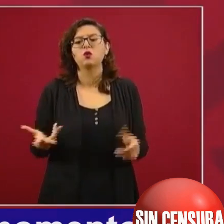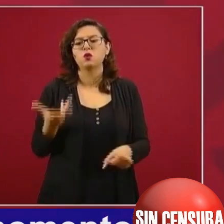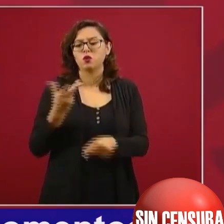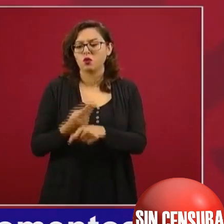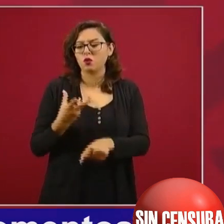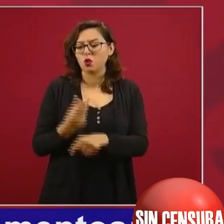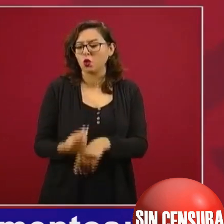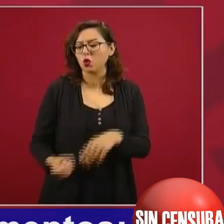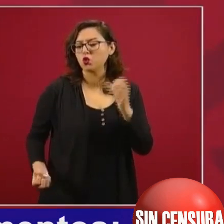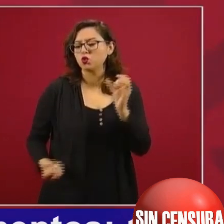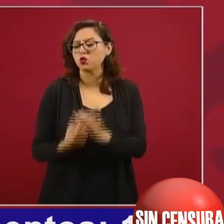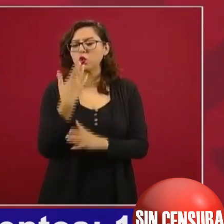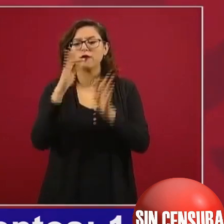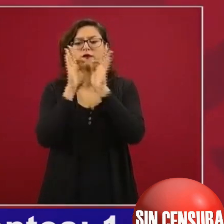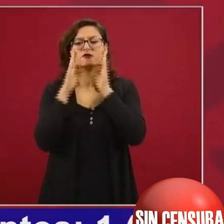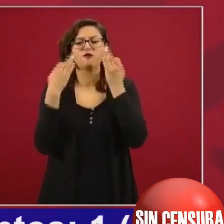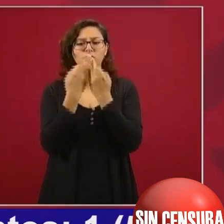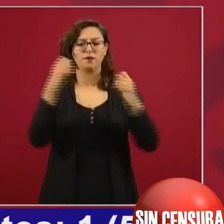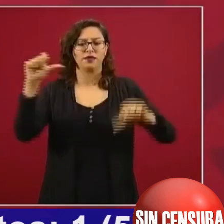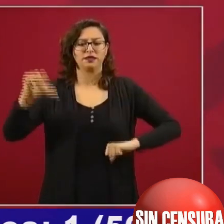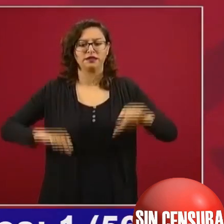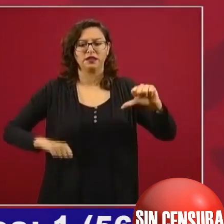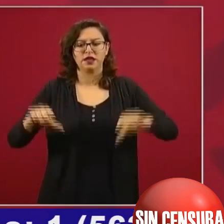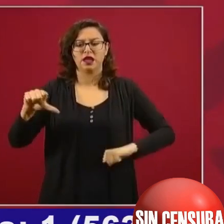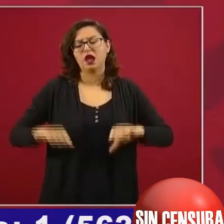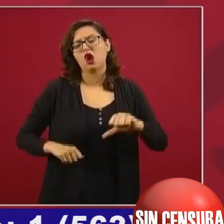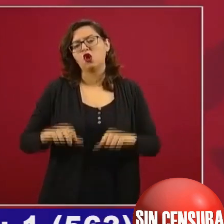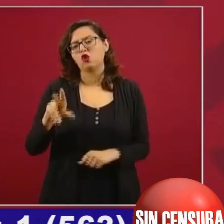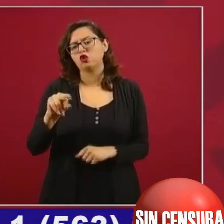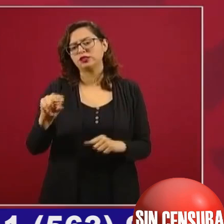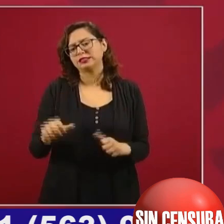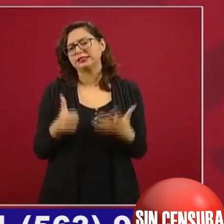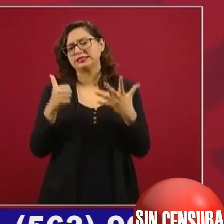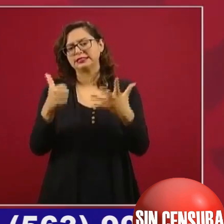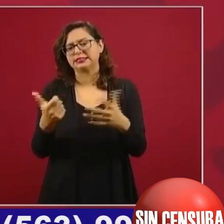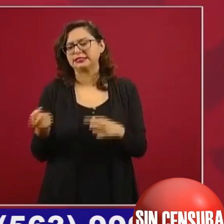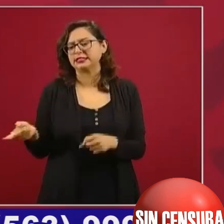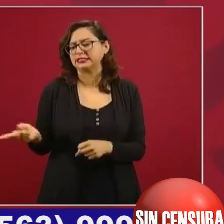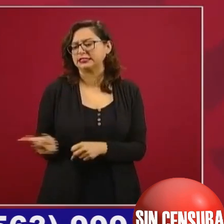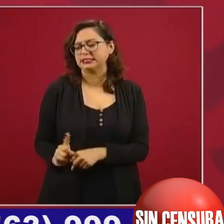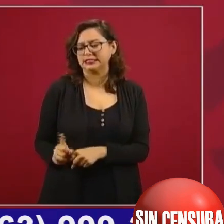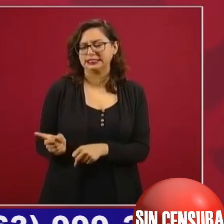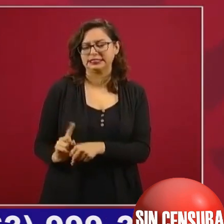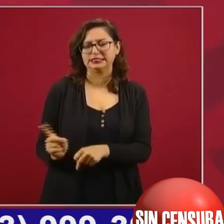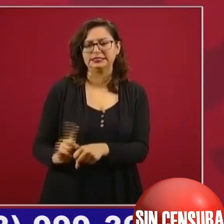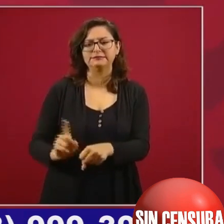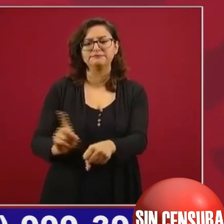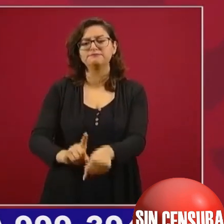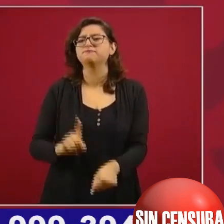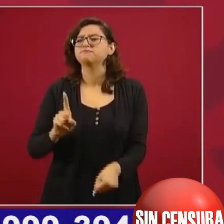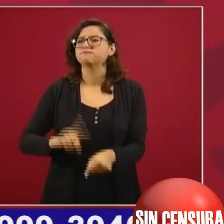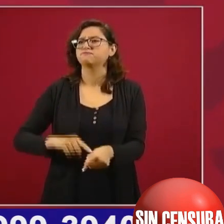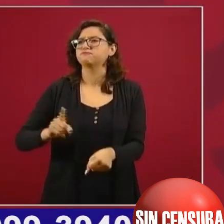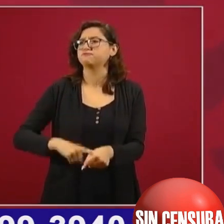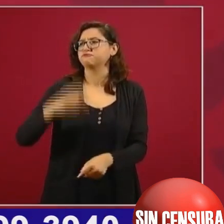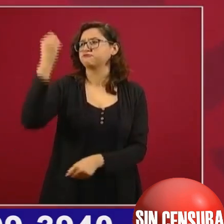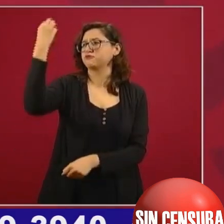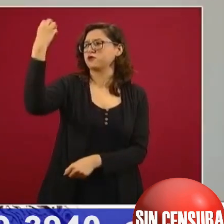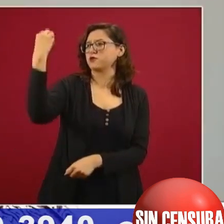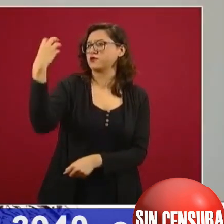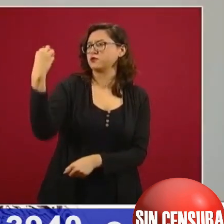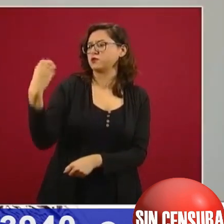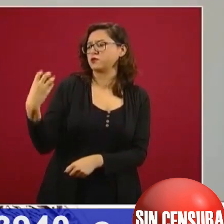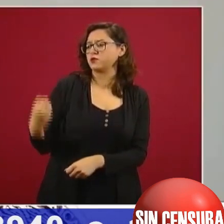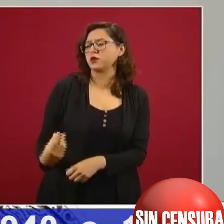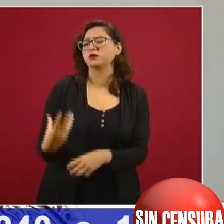reajuste a la nueva normalidad. Hemos estado con el semáforo de riesgo COVID como el instrumento guía que en las distintas entidades